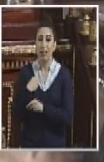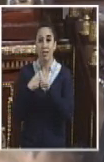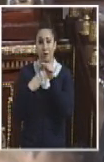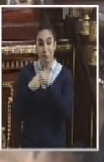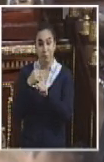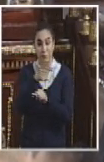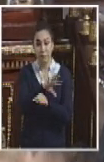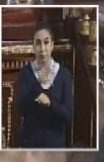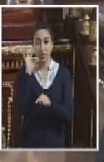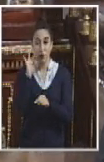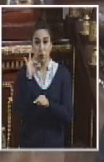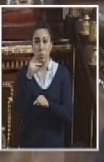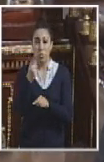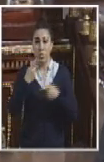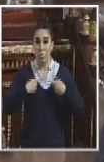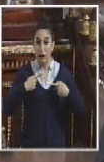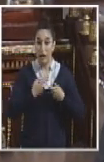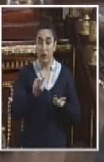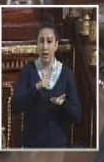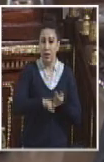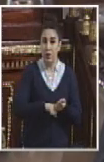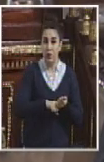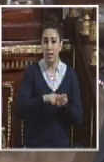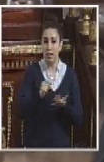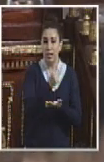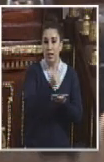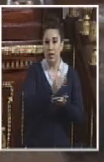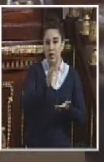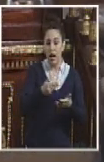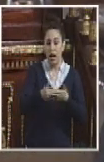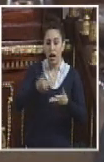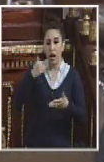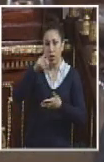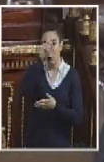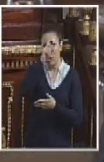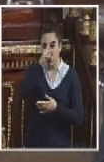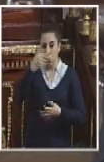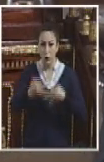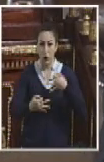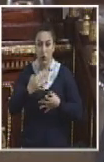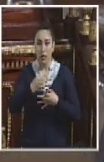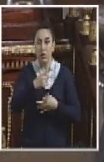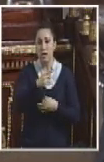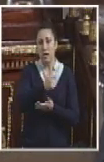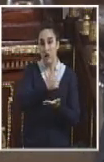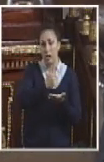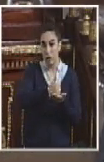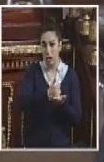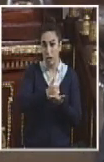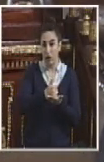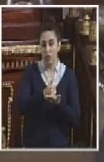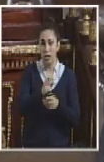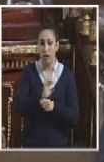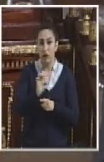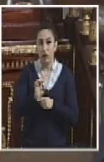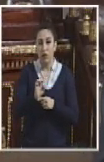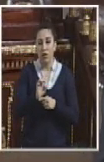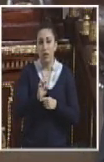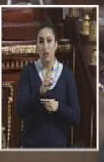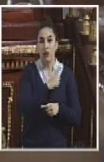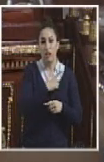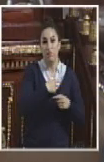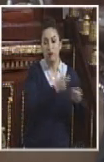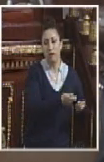una persona dentro de esa terna que aprobó el Consejo Judicial Ciudadano y, en consecuencia, debió enviar